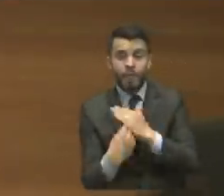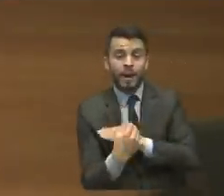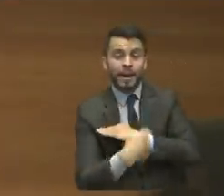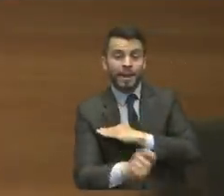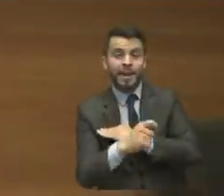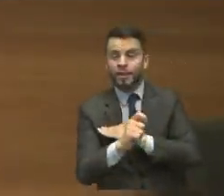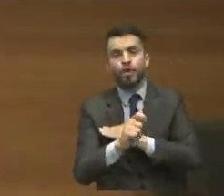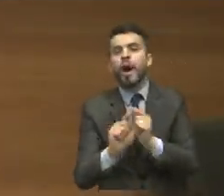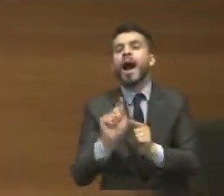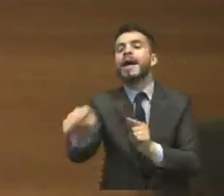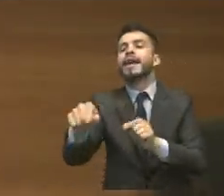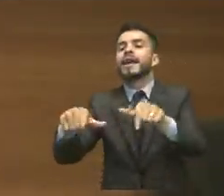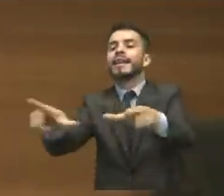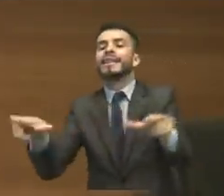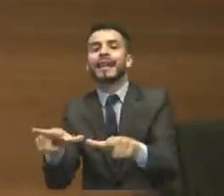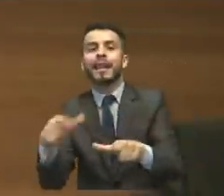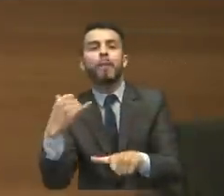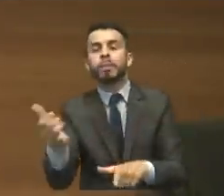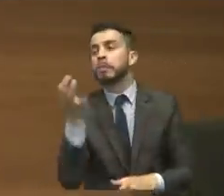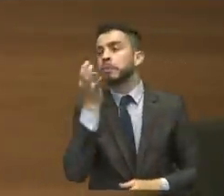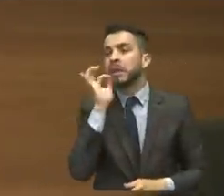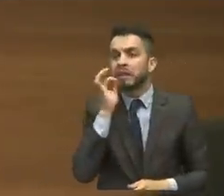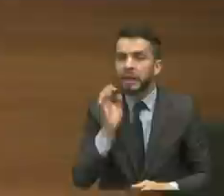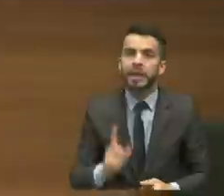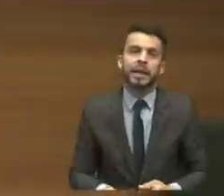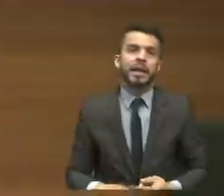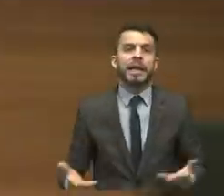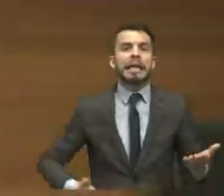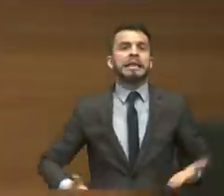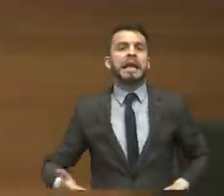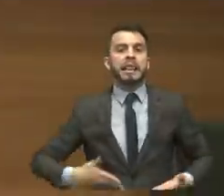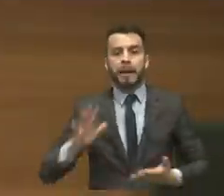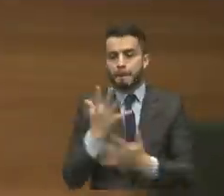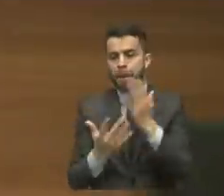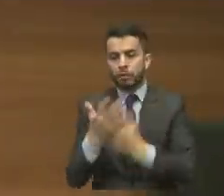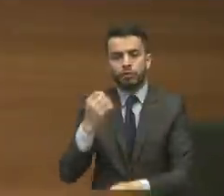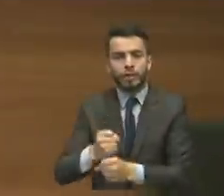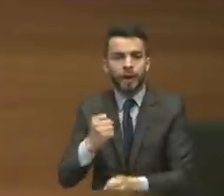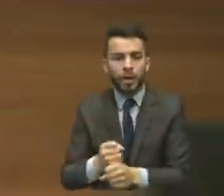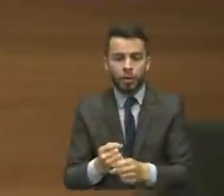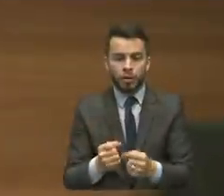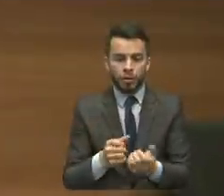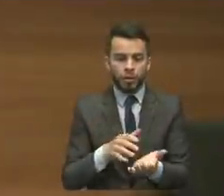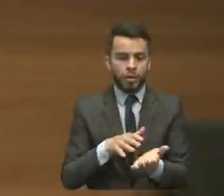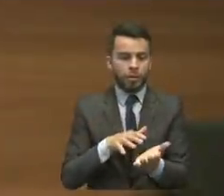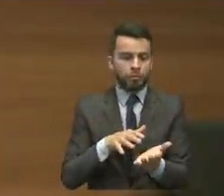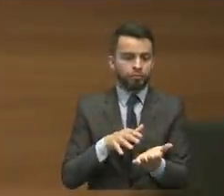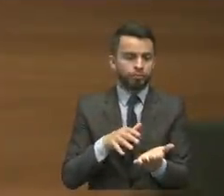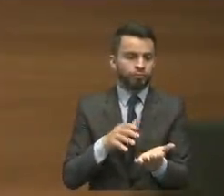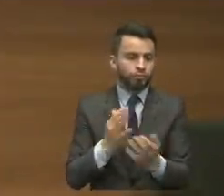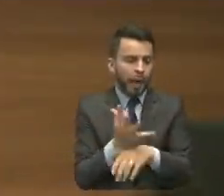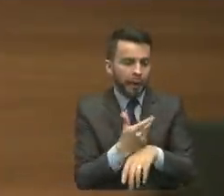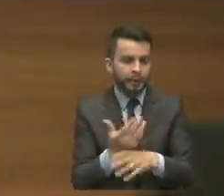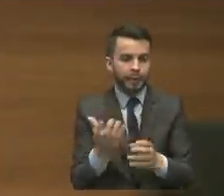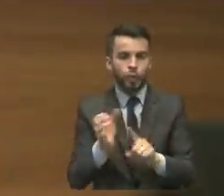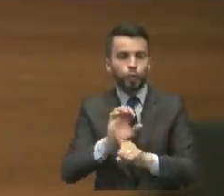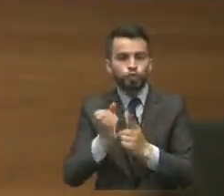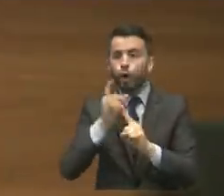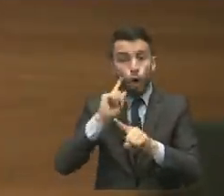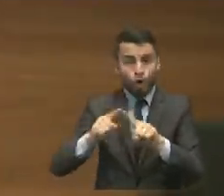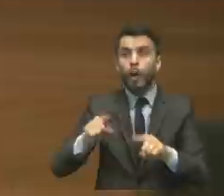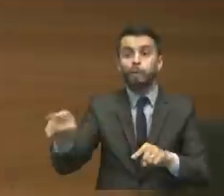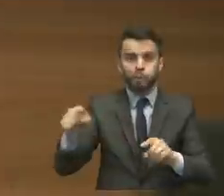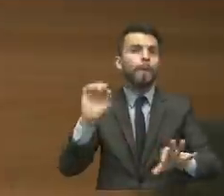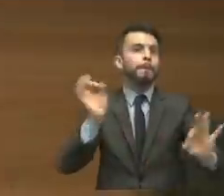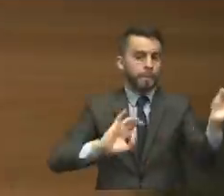corredor. Cafés, tiendas de artesanías, etcétera, que por supuesto organizaremos para que se puedan